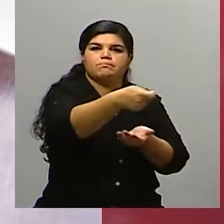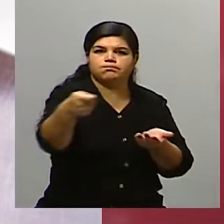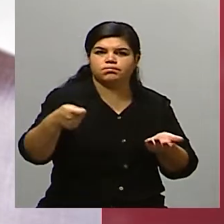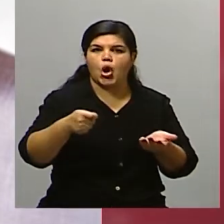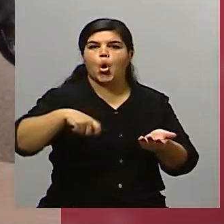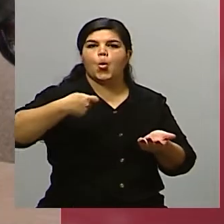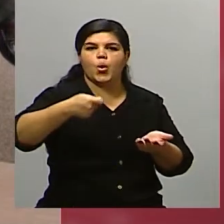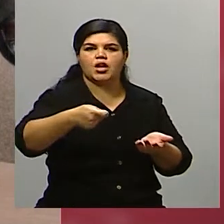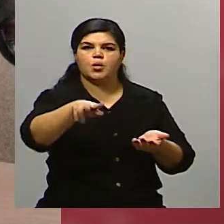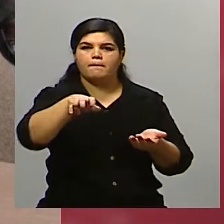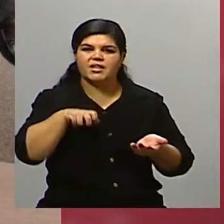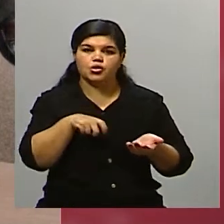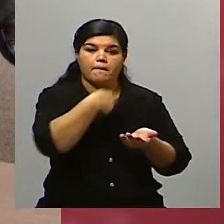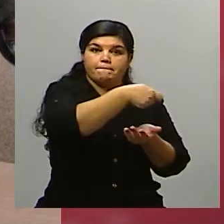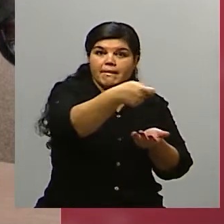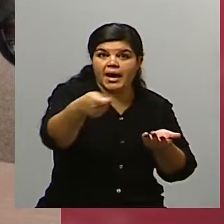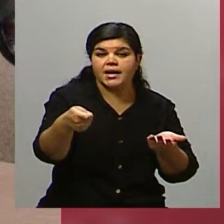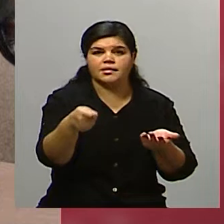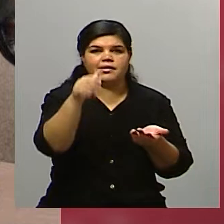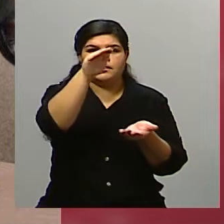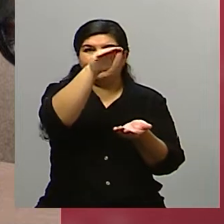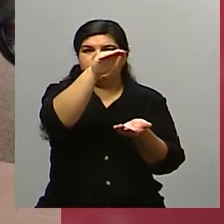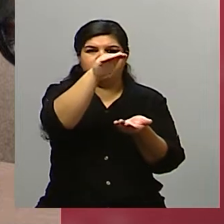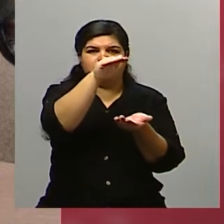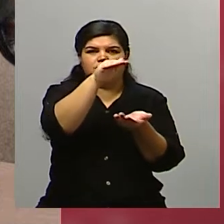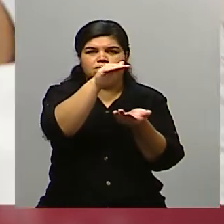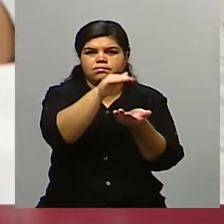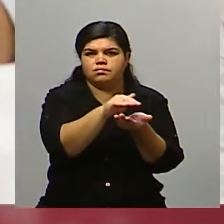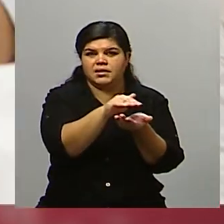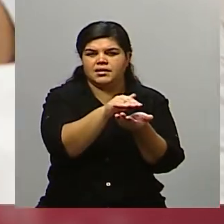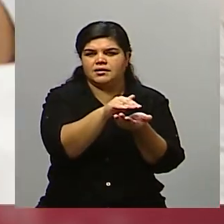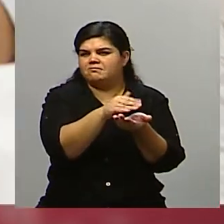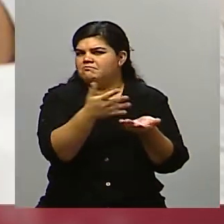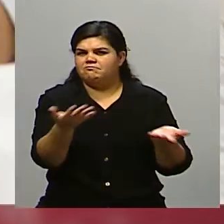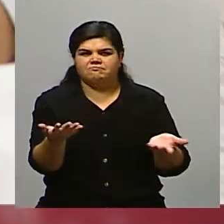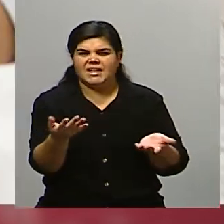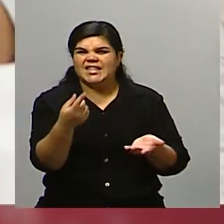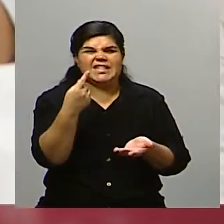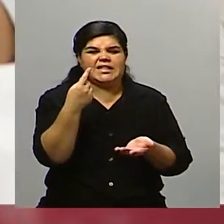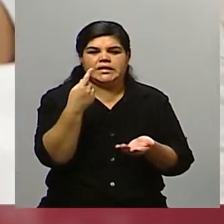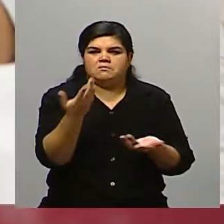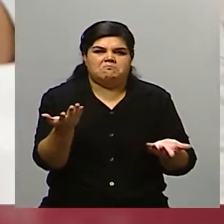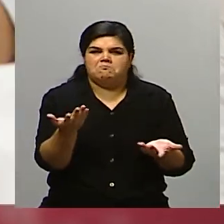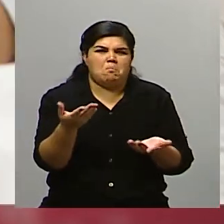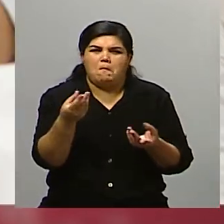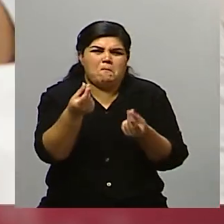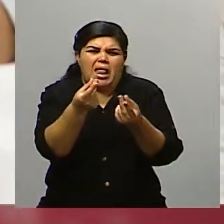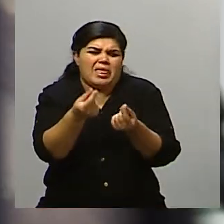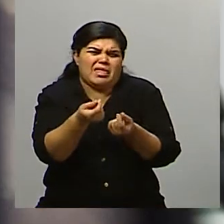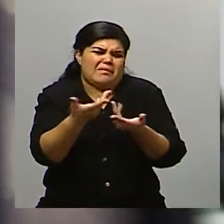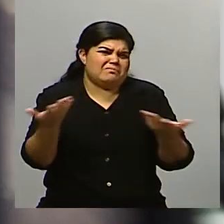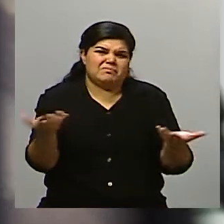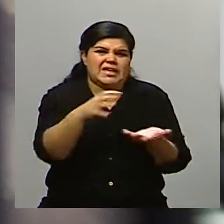Decíamos un déficit de cientos de millones de pesos en un corto plazo